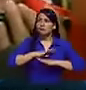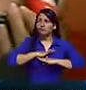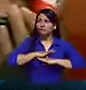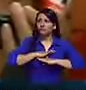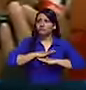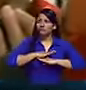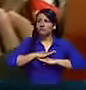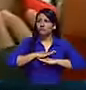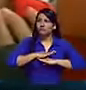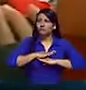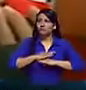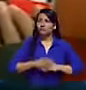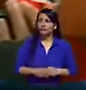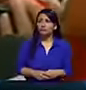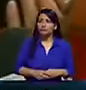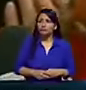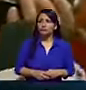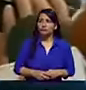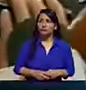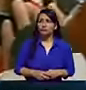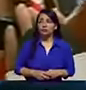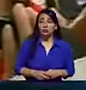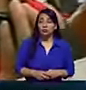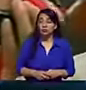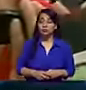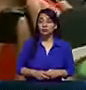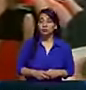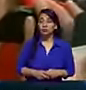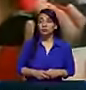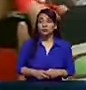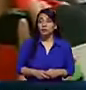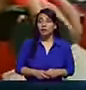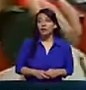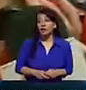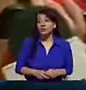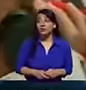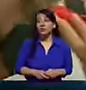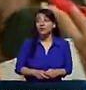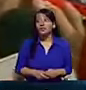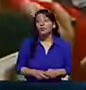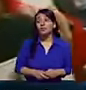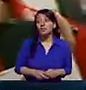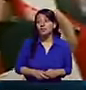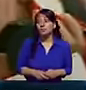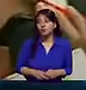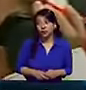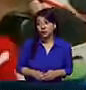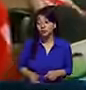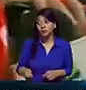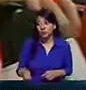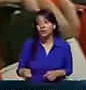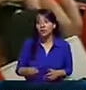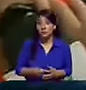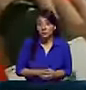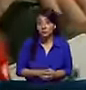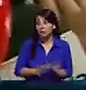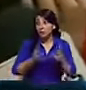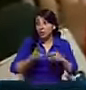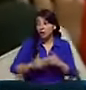Hasta el momento no hemos recibido ninguna información que llame la atención. Hasta el momento. Ojalá que todo siga